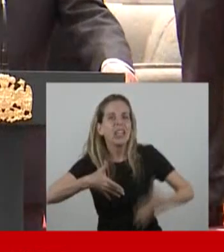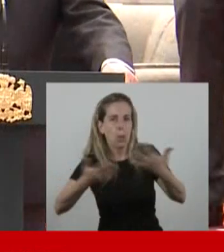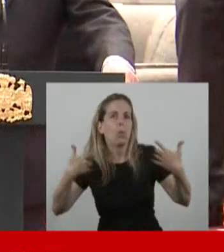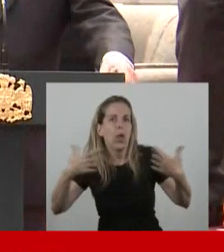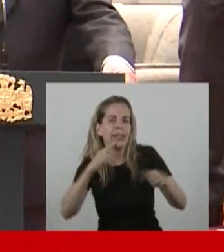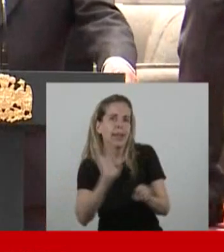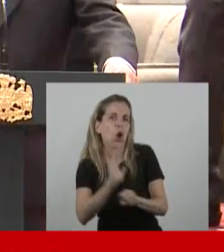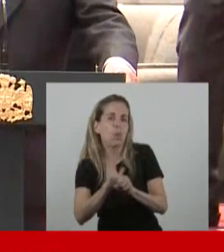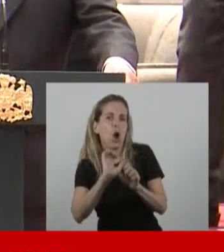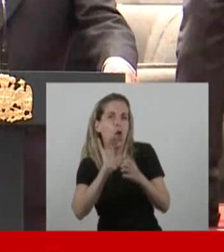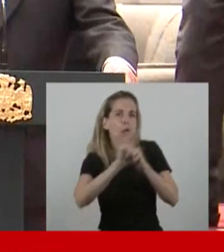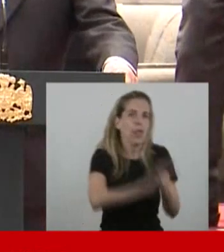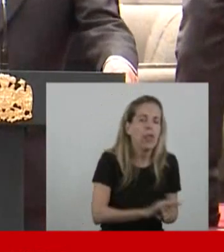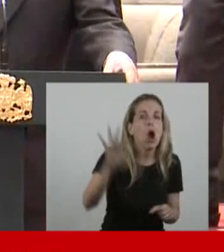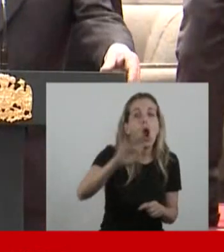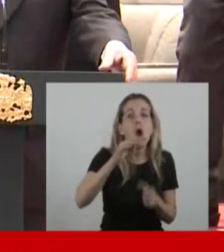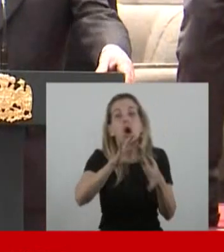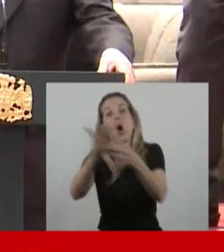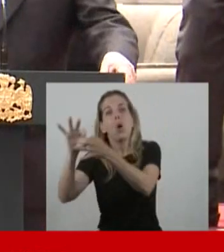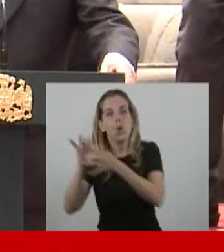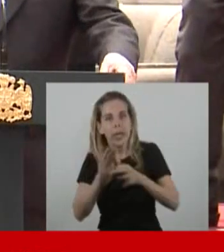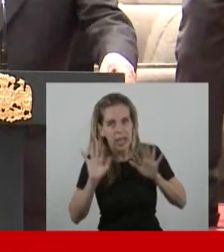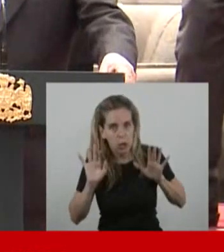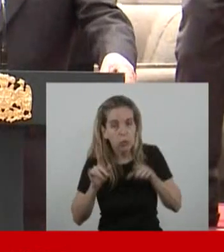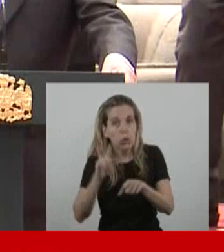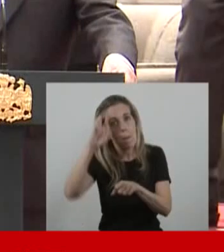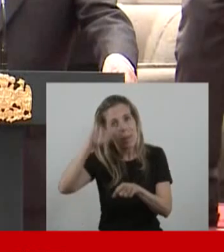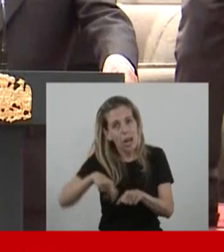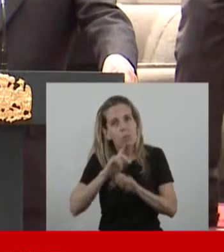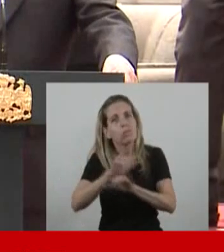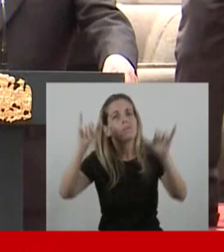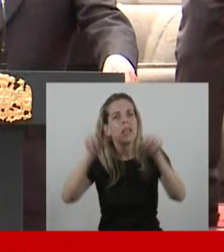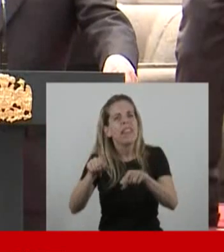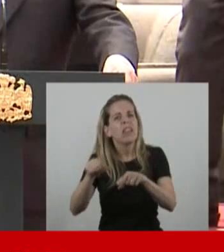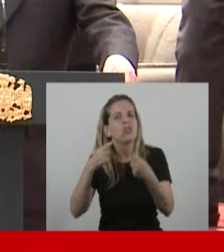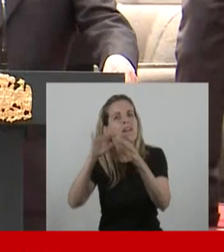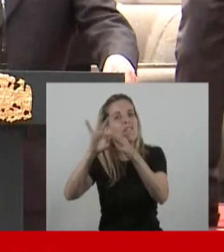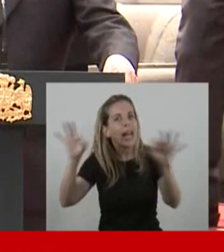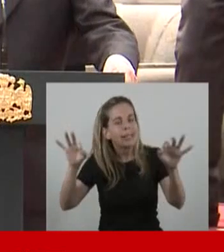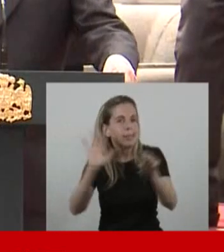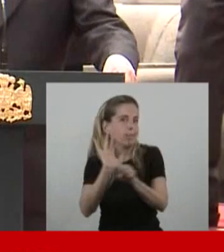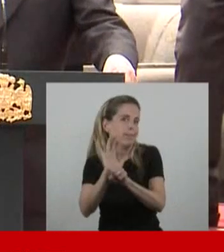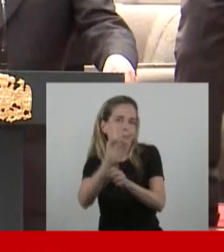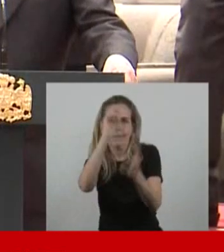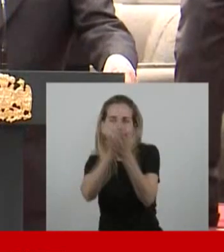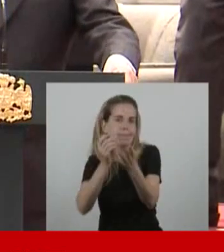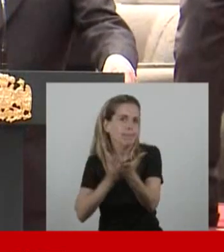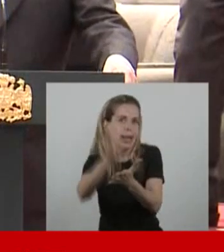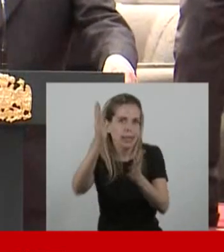dominados. La verdad es que lo hizo en un contexto, esa frase pasó a la historia, pero en